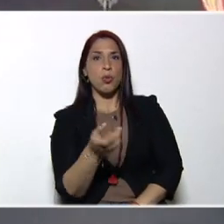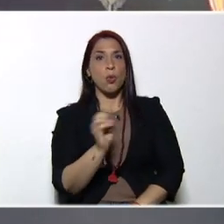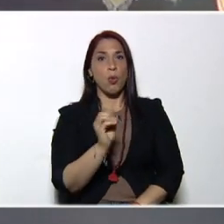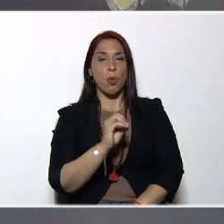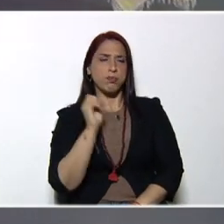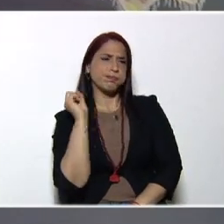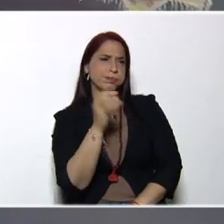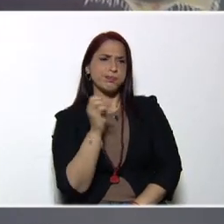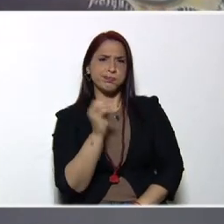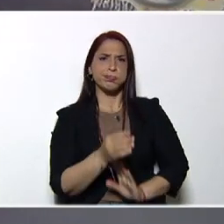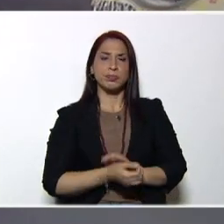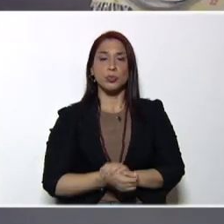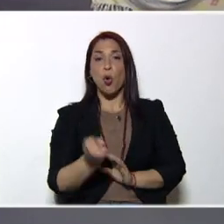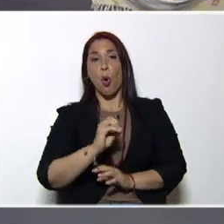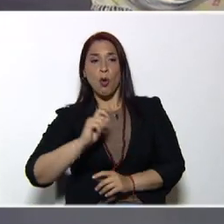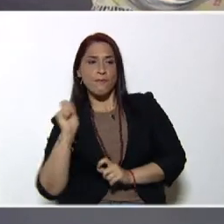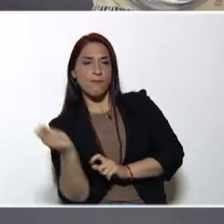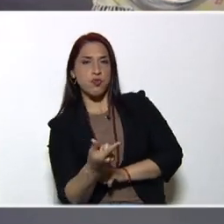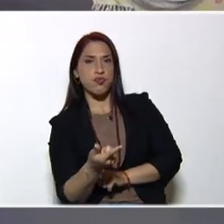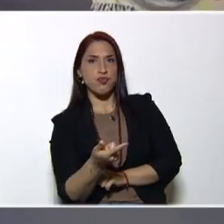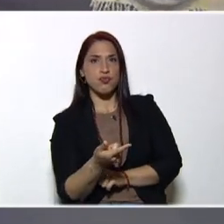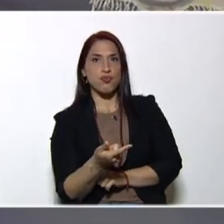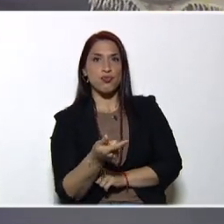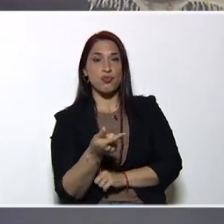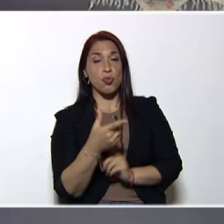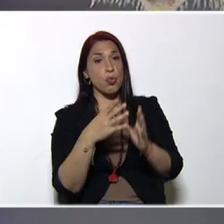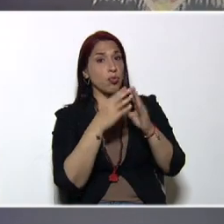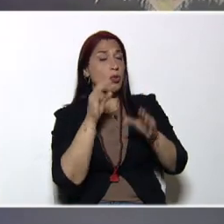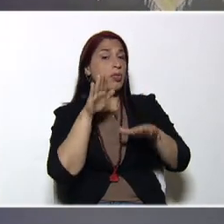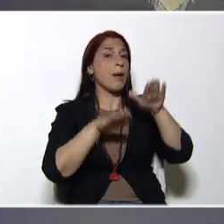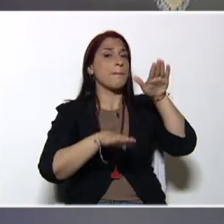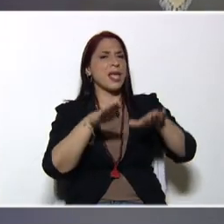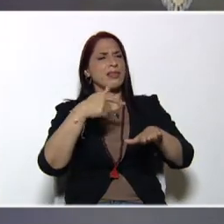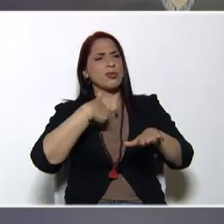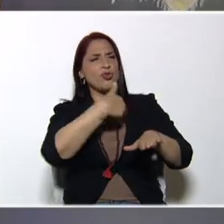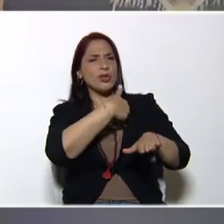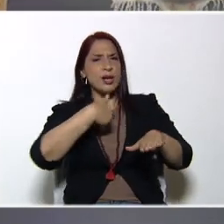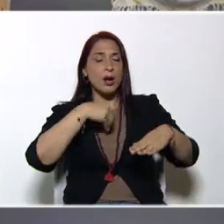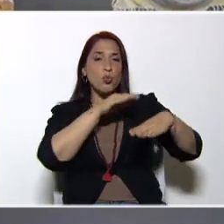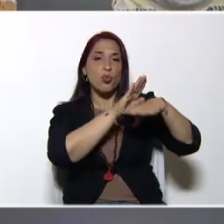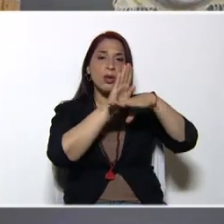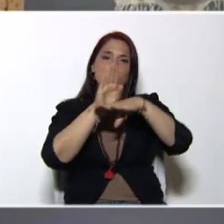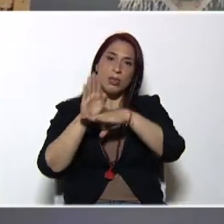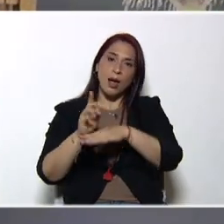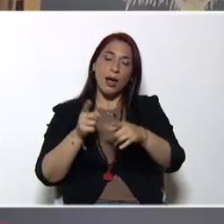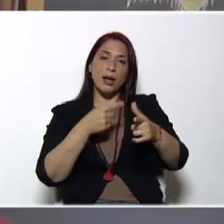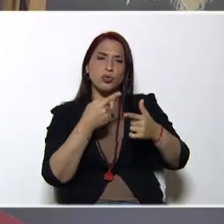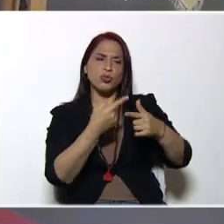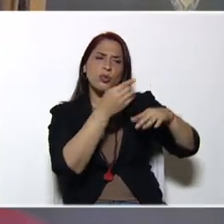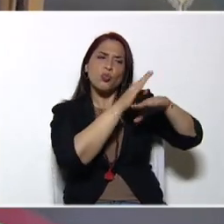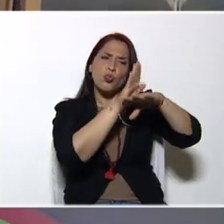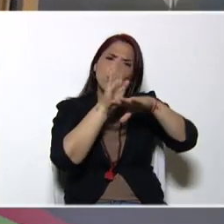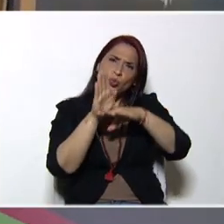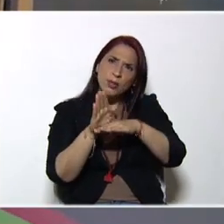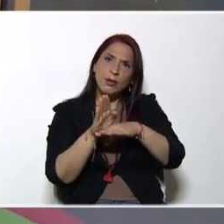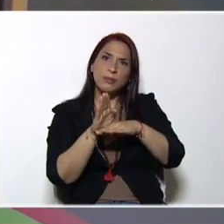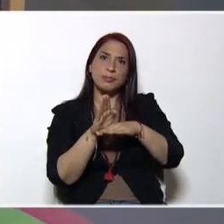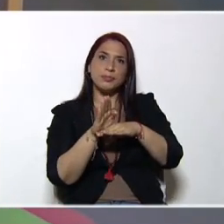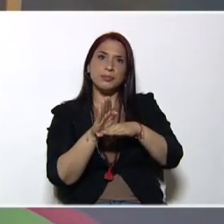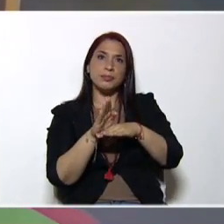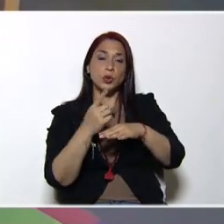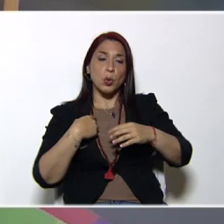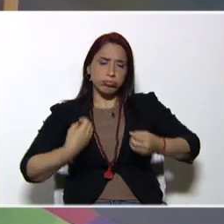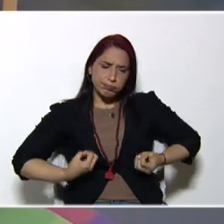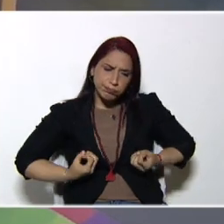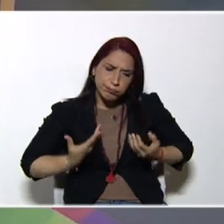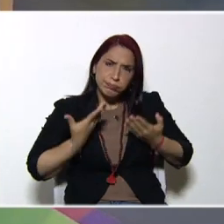de goma, un trompo, todo va a depender de lo que yo quiera preservar, y en eso de preservar yo se lo transmito,